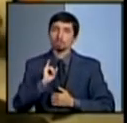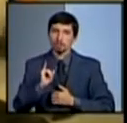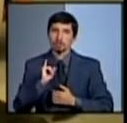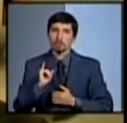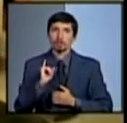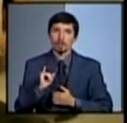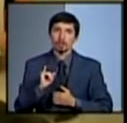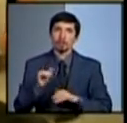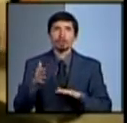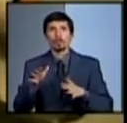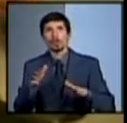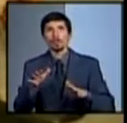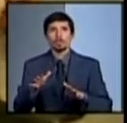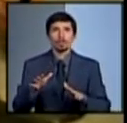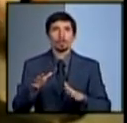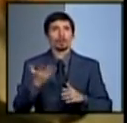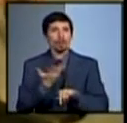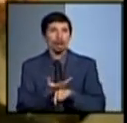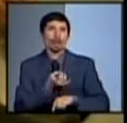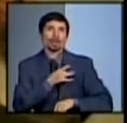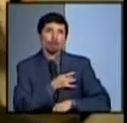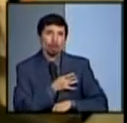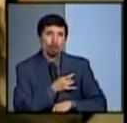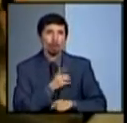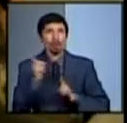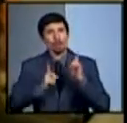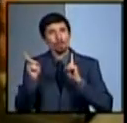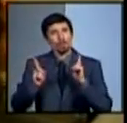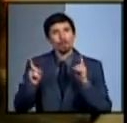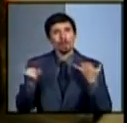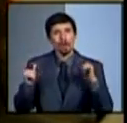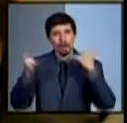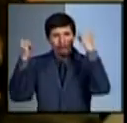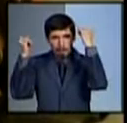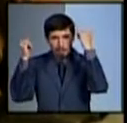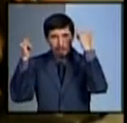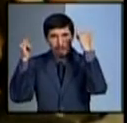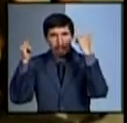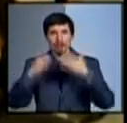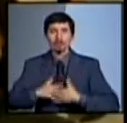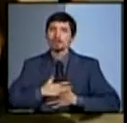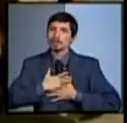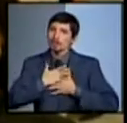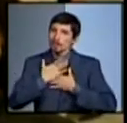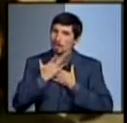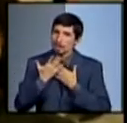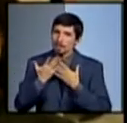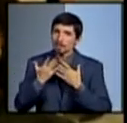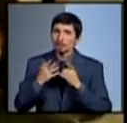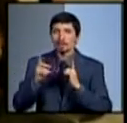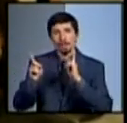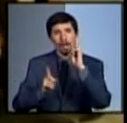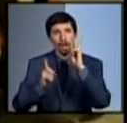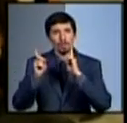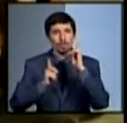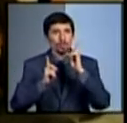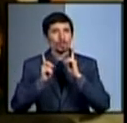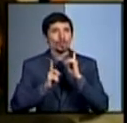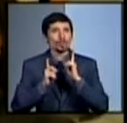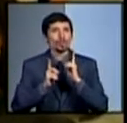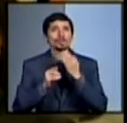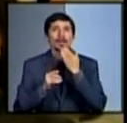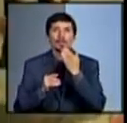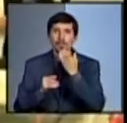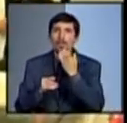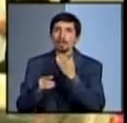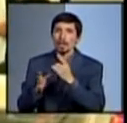fue... de dolor, de alegría, había una mezcla de sentimientos ahí, medios encontrados, pero